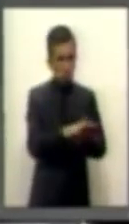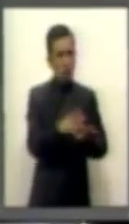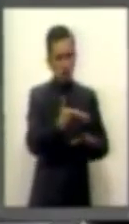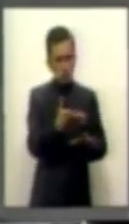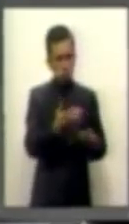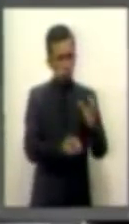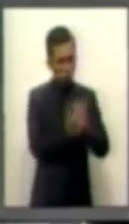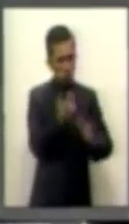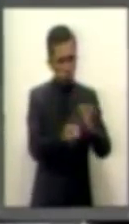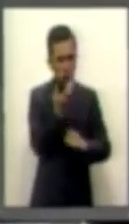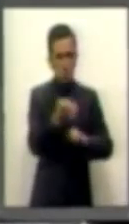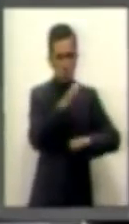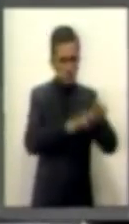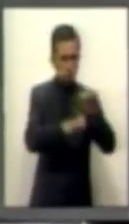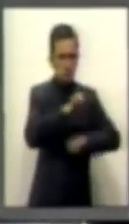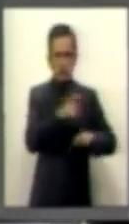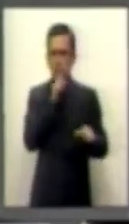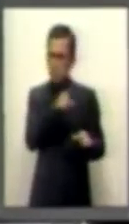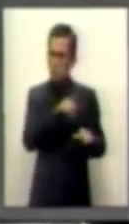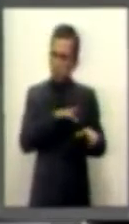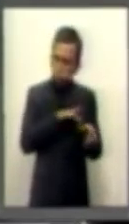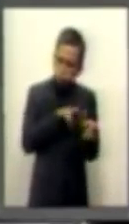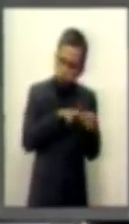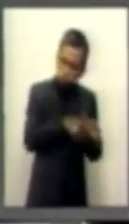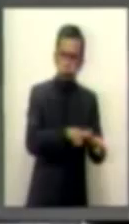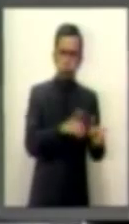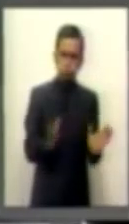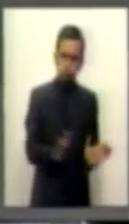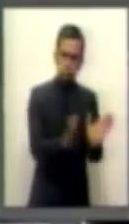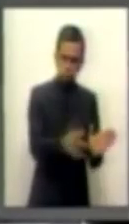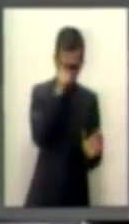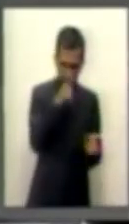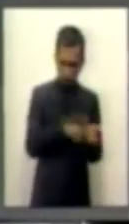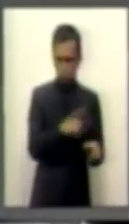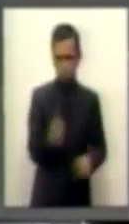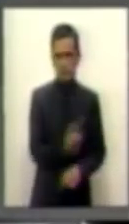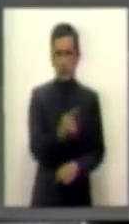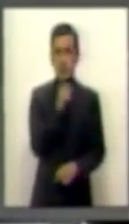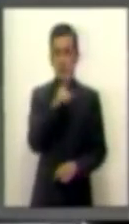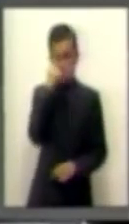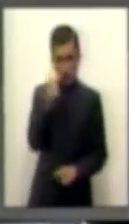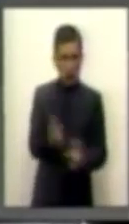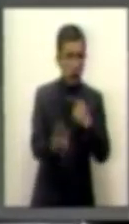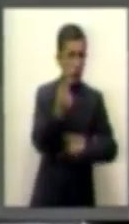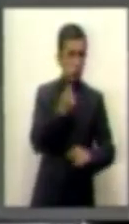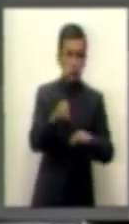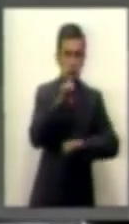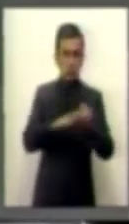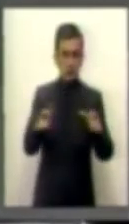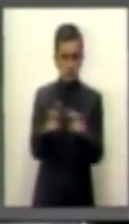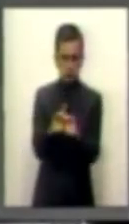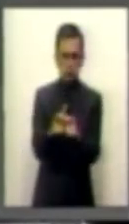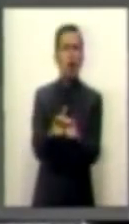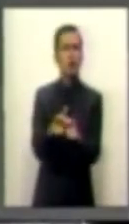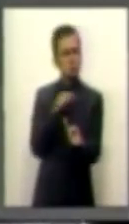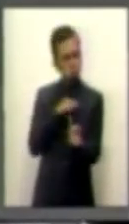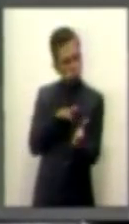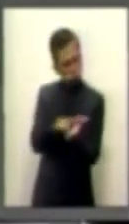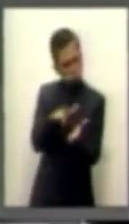a las autoridades la realidad de las empresas de menor tamaño así como de las de reciente creación